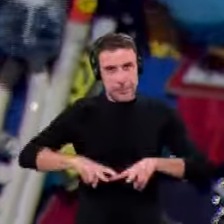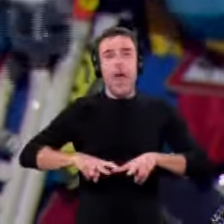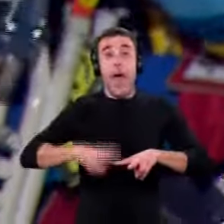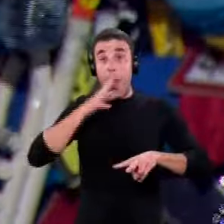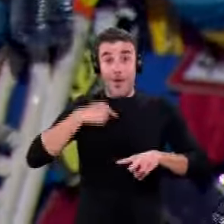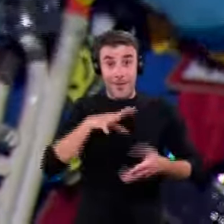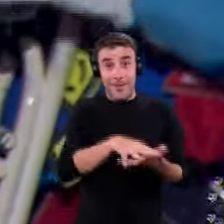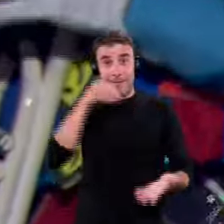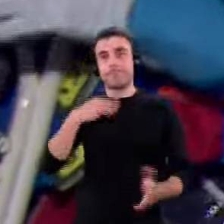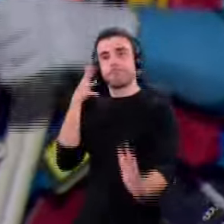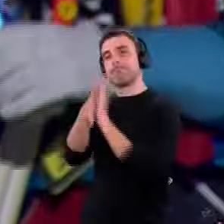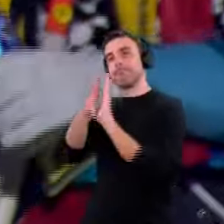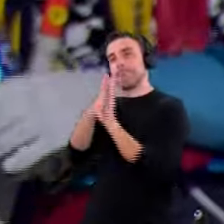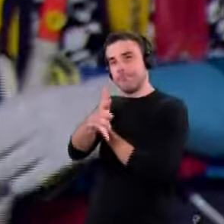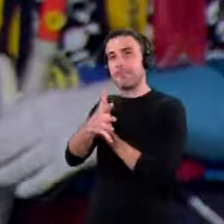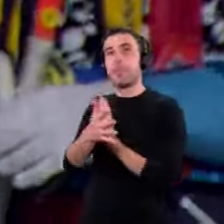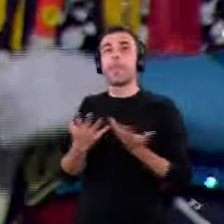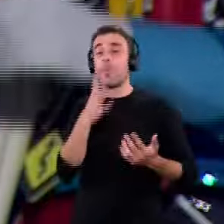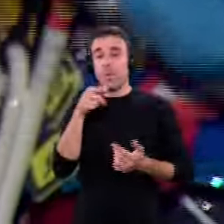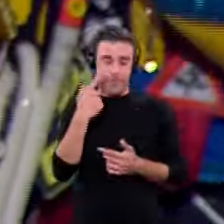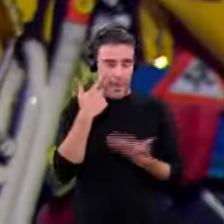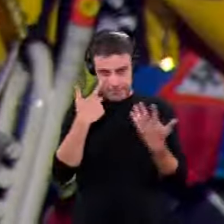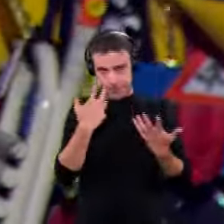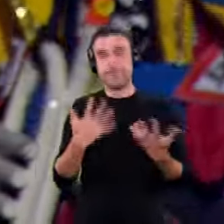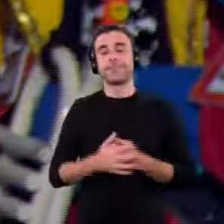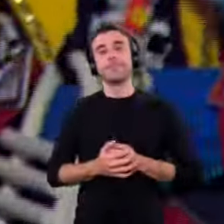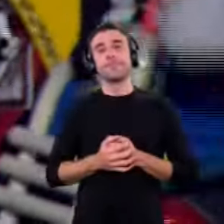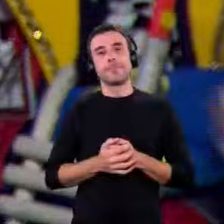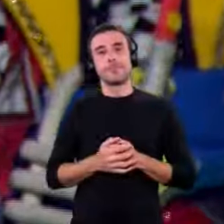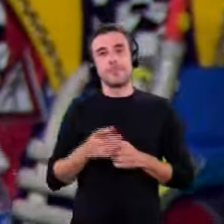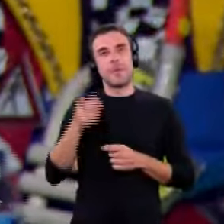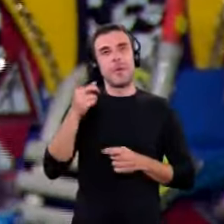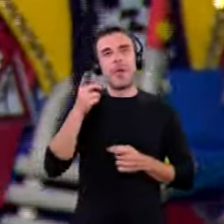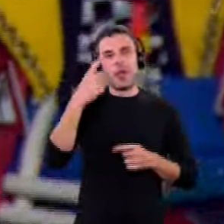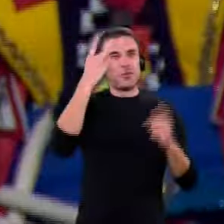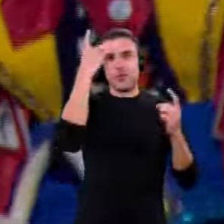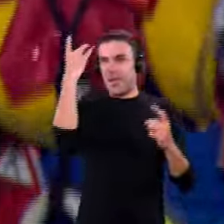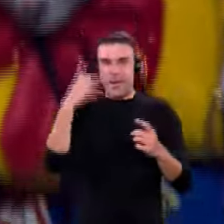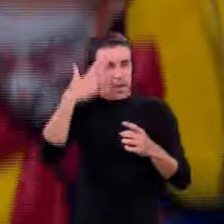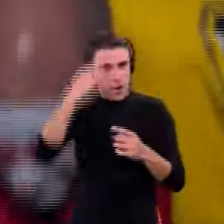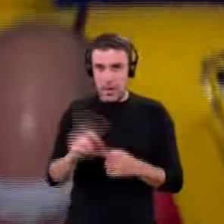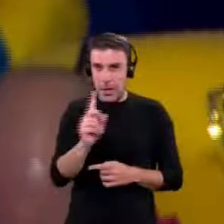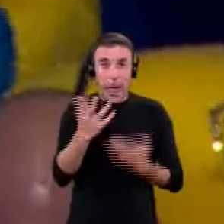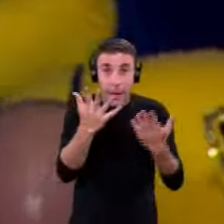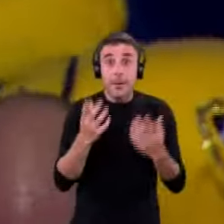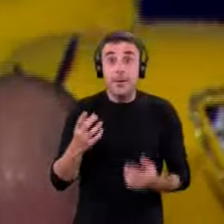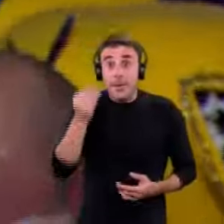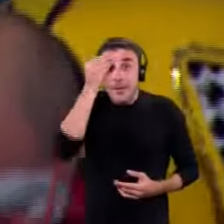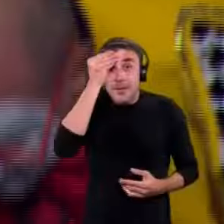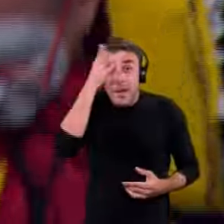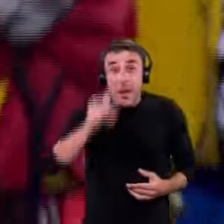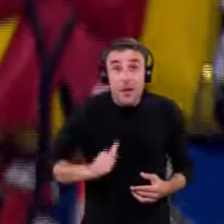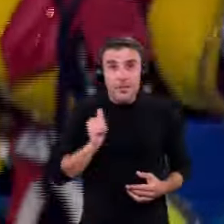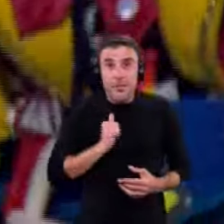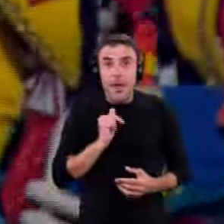explicárselo. Hemos traído... Porque todo esto, miren, no crean en pajaritos preñados. Lo de la inteligencia artificial, hay